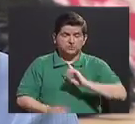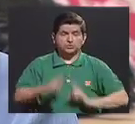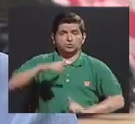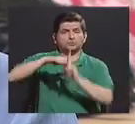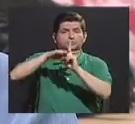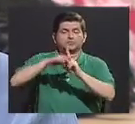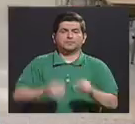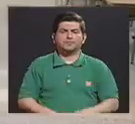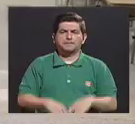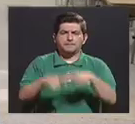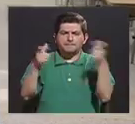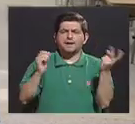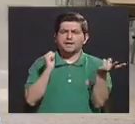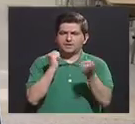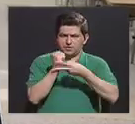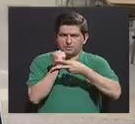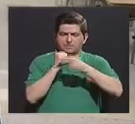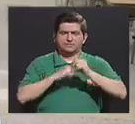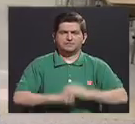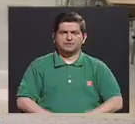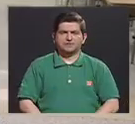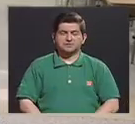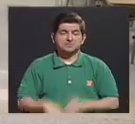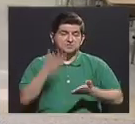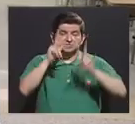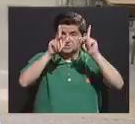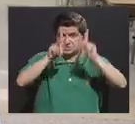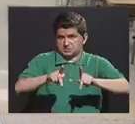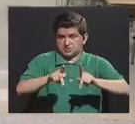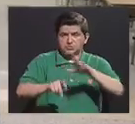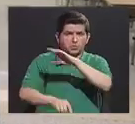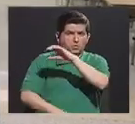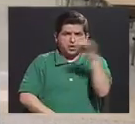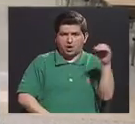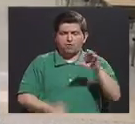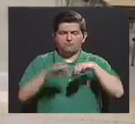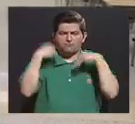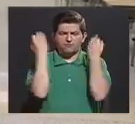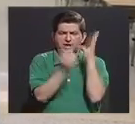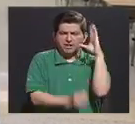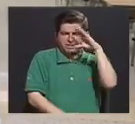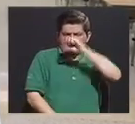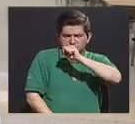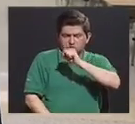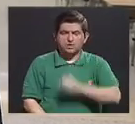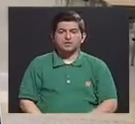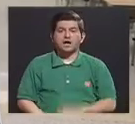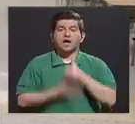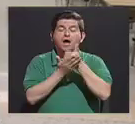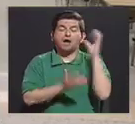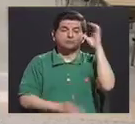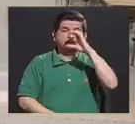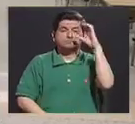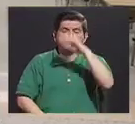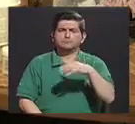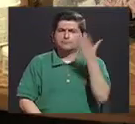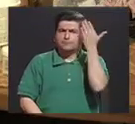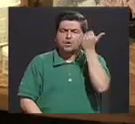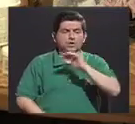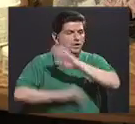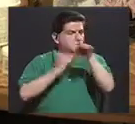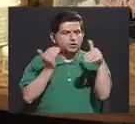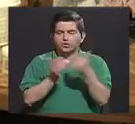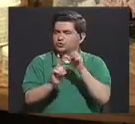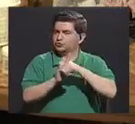la mayoría de las veces eh Ya sea que el individuo o los familiares se den cuenta deben buscar ayuda por qué Porque no todas